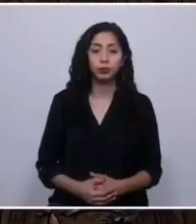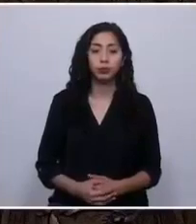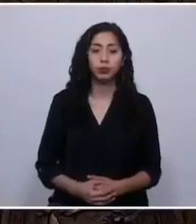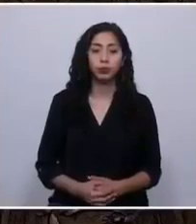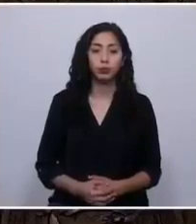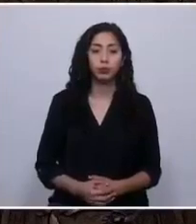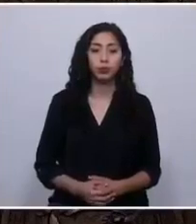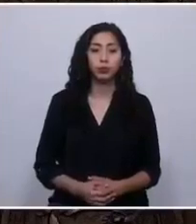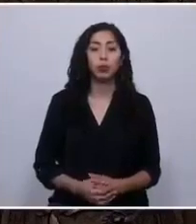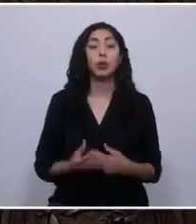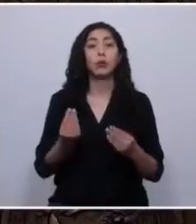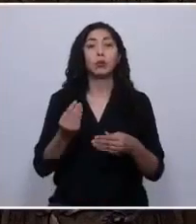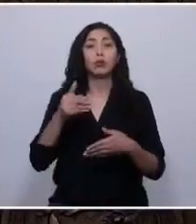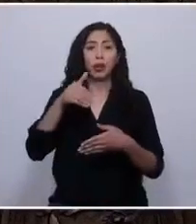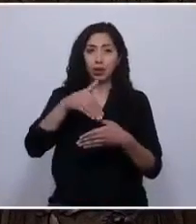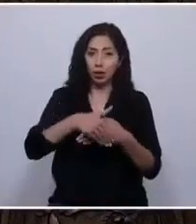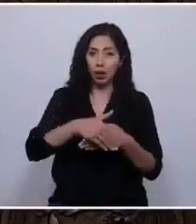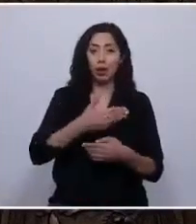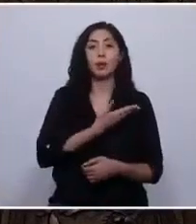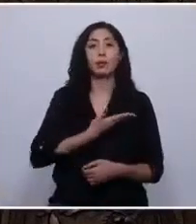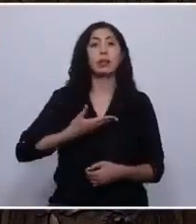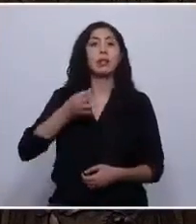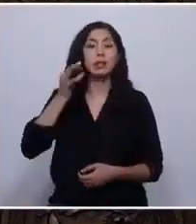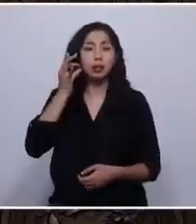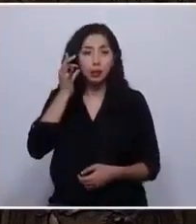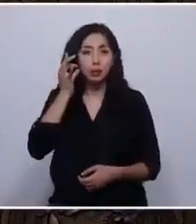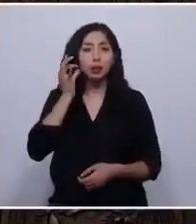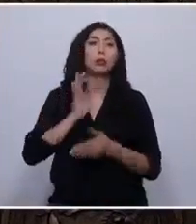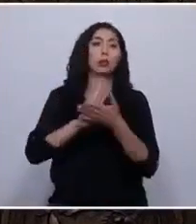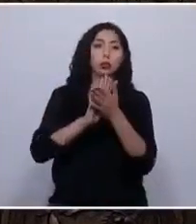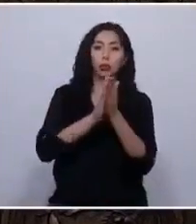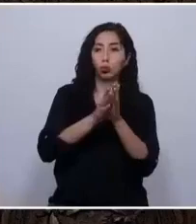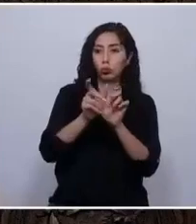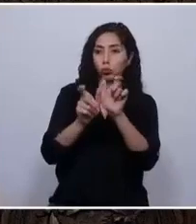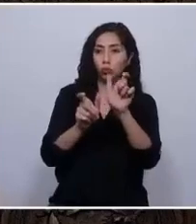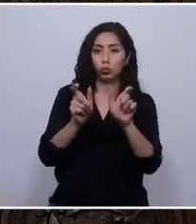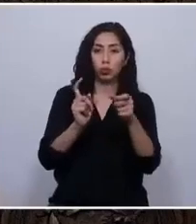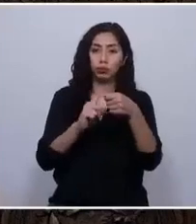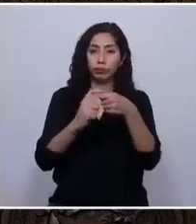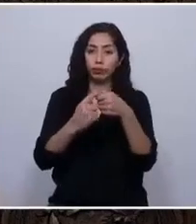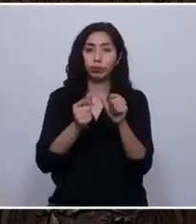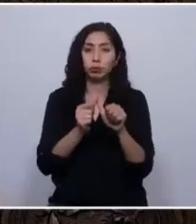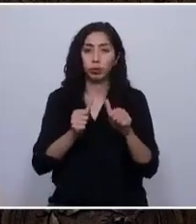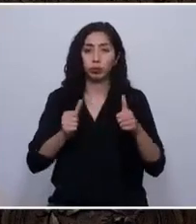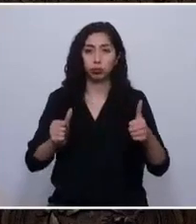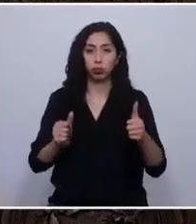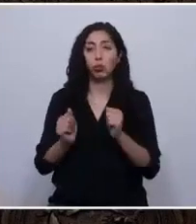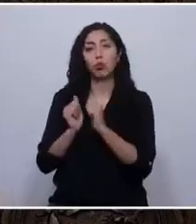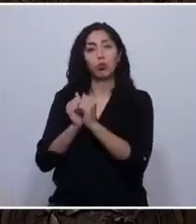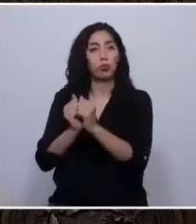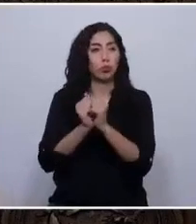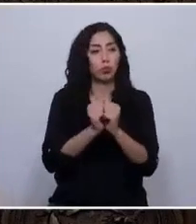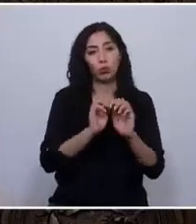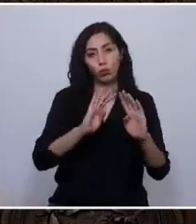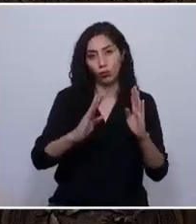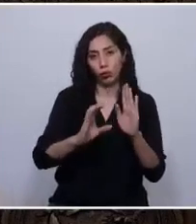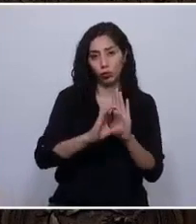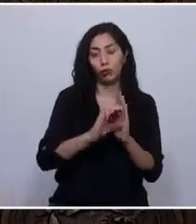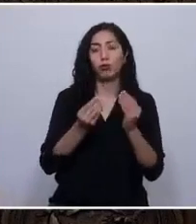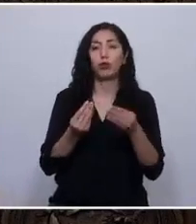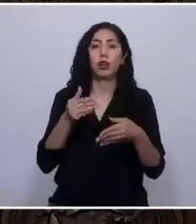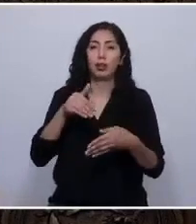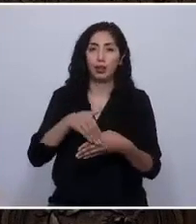Ahí sí. Muy buenas tardes, Presidenta, a todos los miembros de la mesa directiva, estimados colegas convencionales. Muy buenas